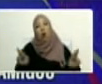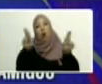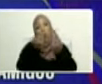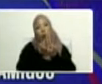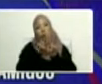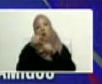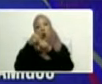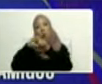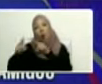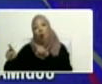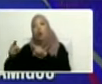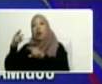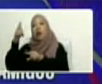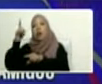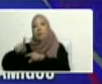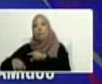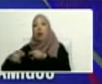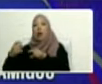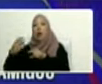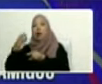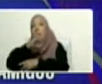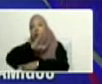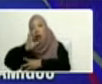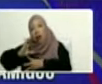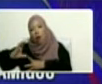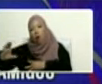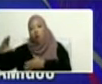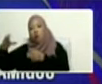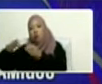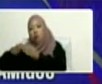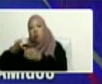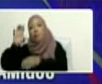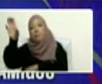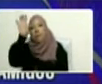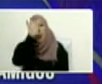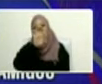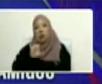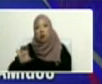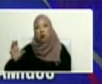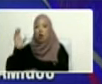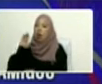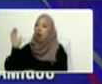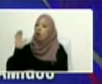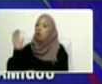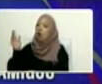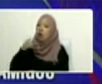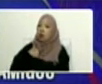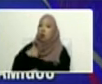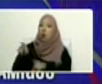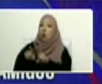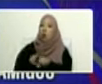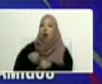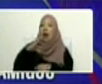Y le hemos pedido al CARICOM que sirva en un papel de diplomacia positiva.